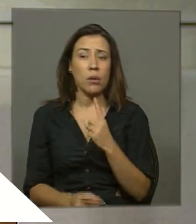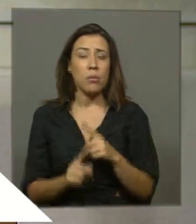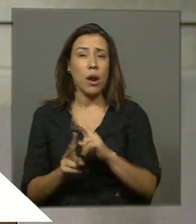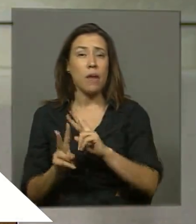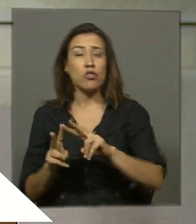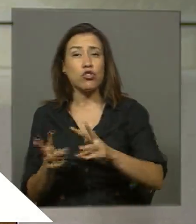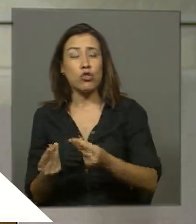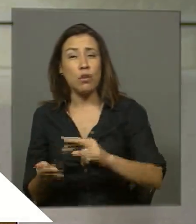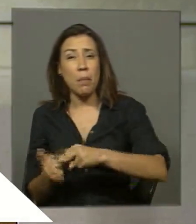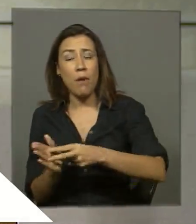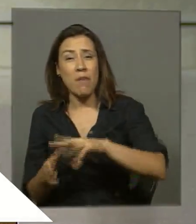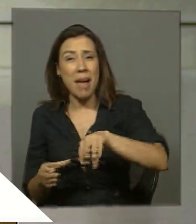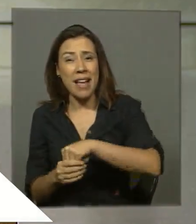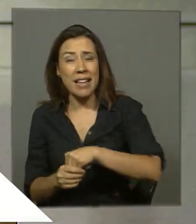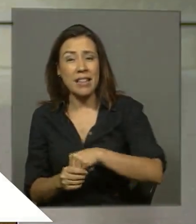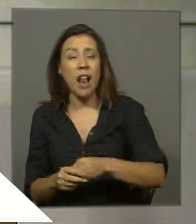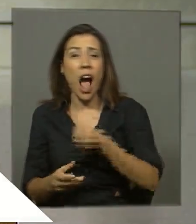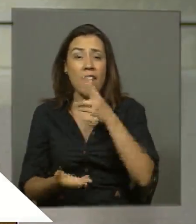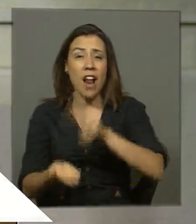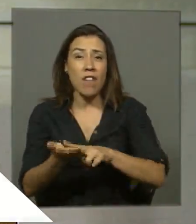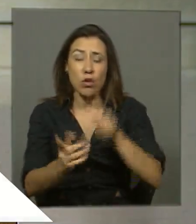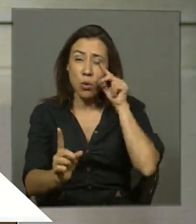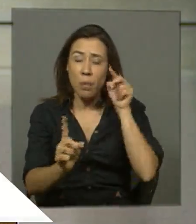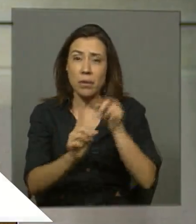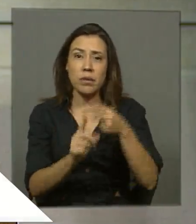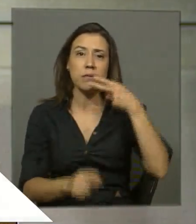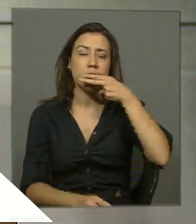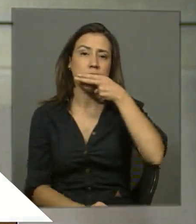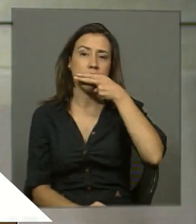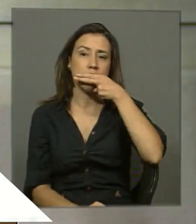internas sincera y con honestidad su visión